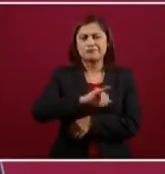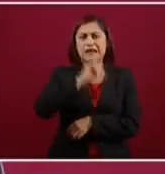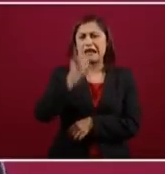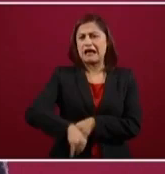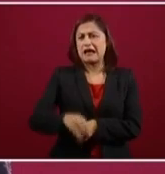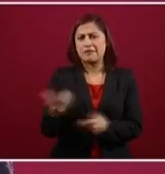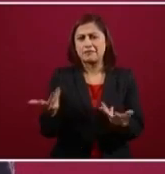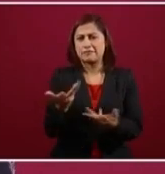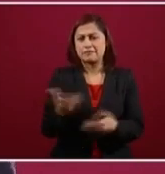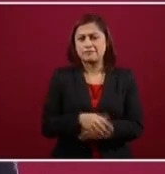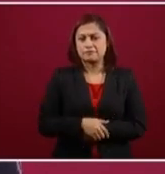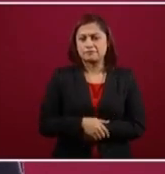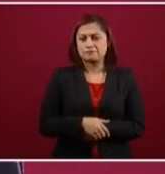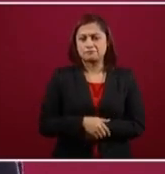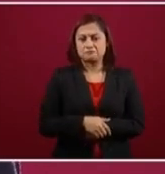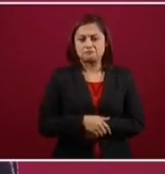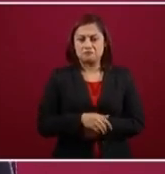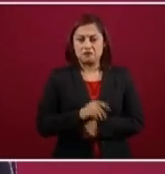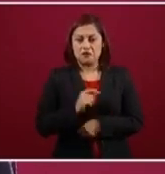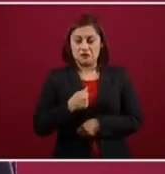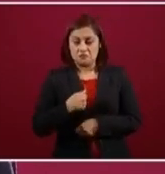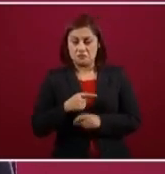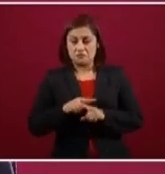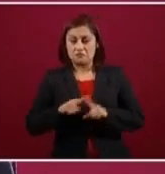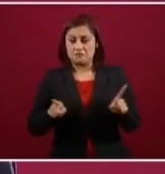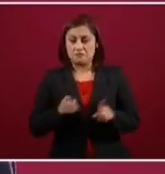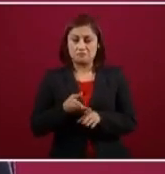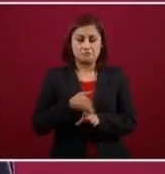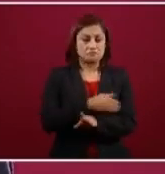No somos iguales.